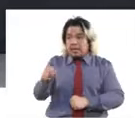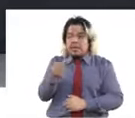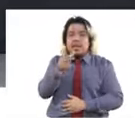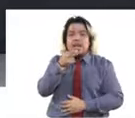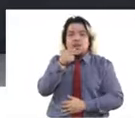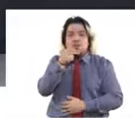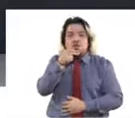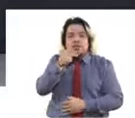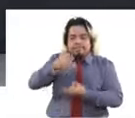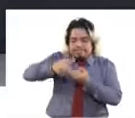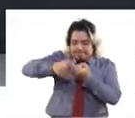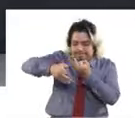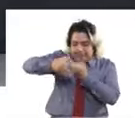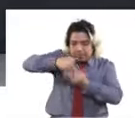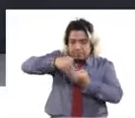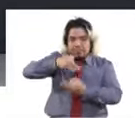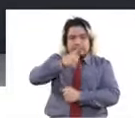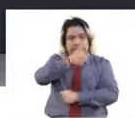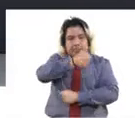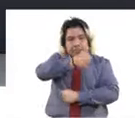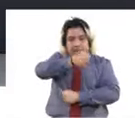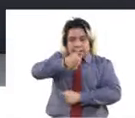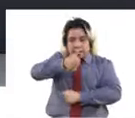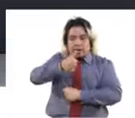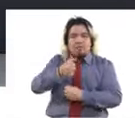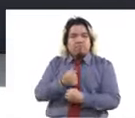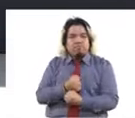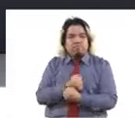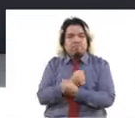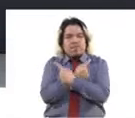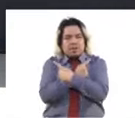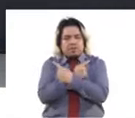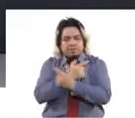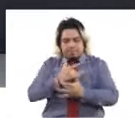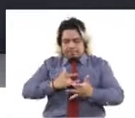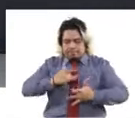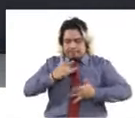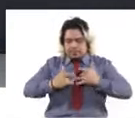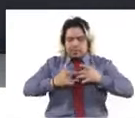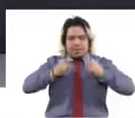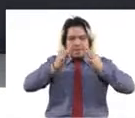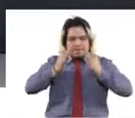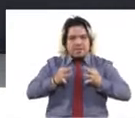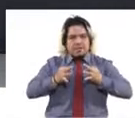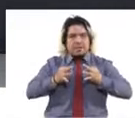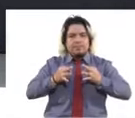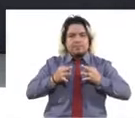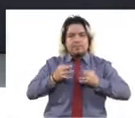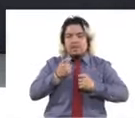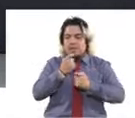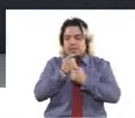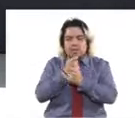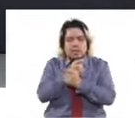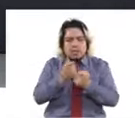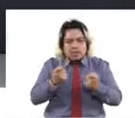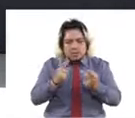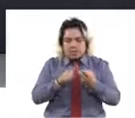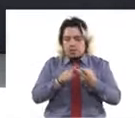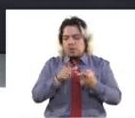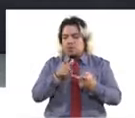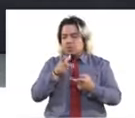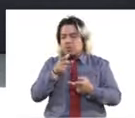ciudad. Queremos que cada niño, cada niña, que cada habitante de la Ciudad de